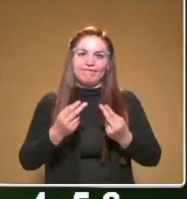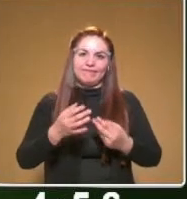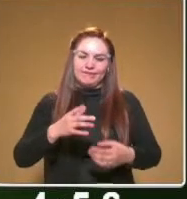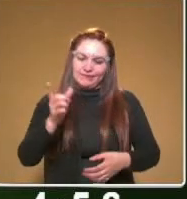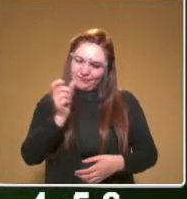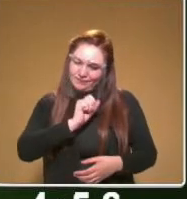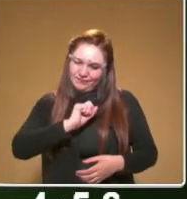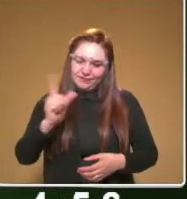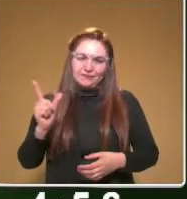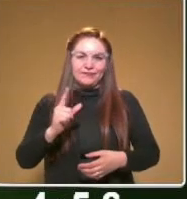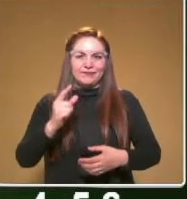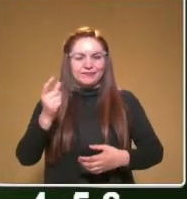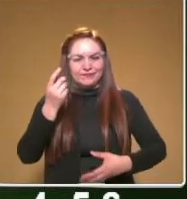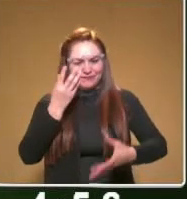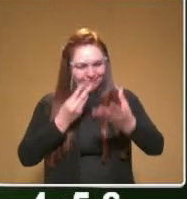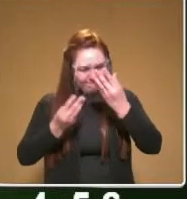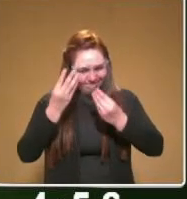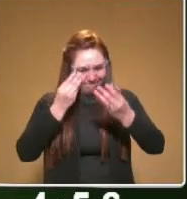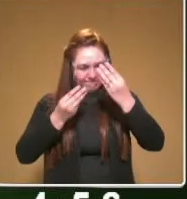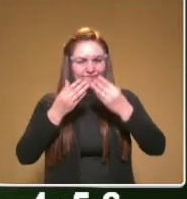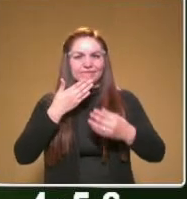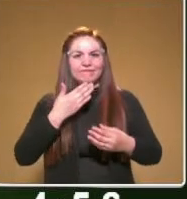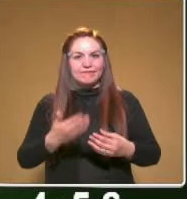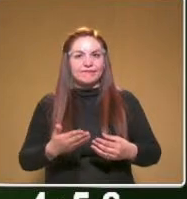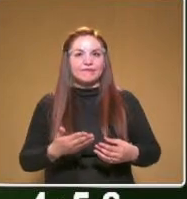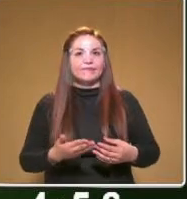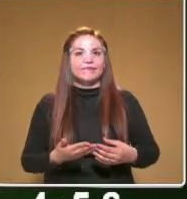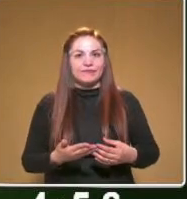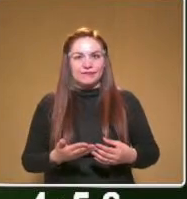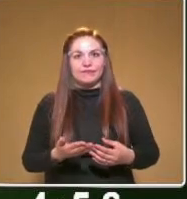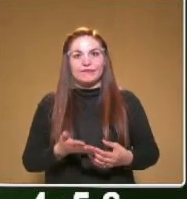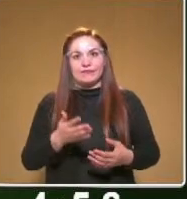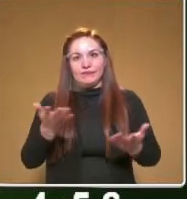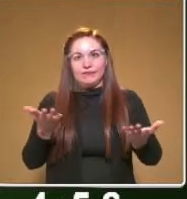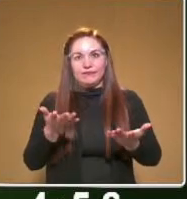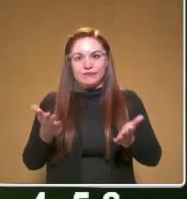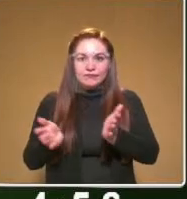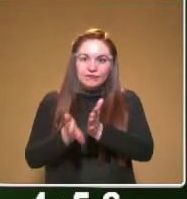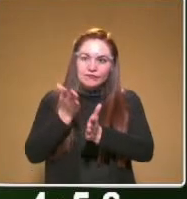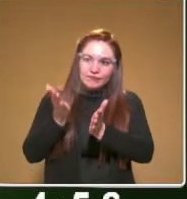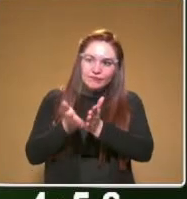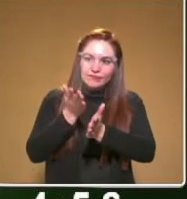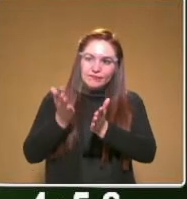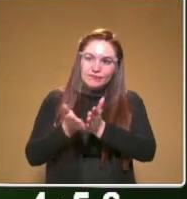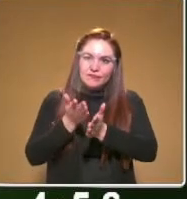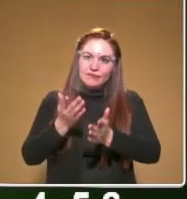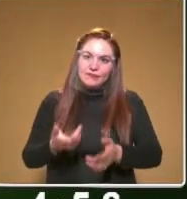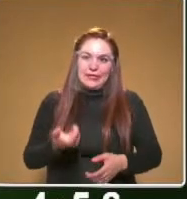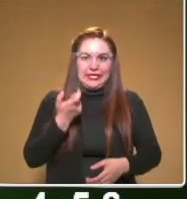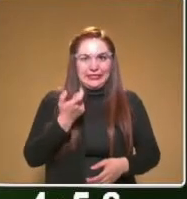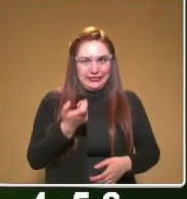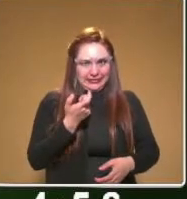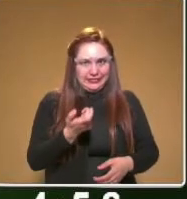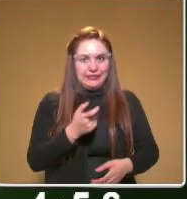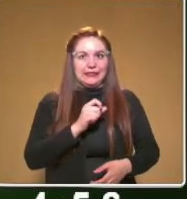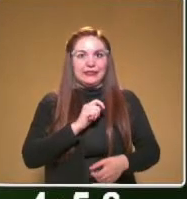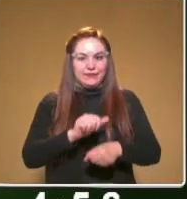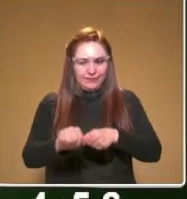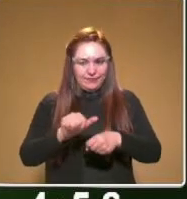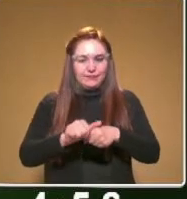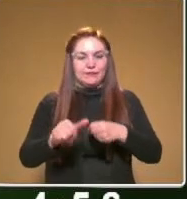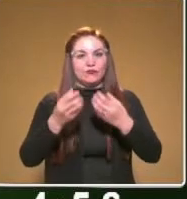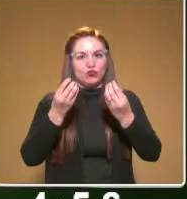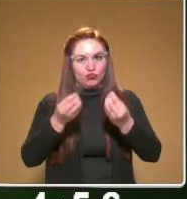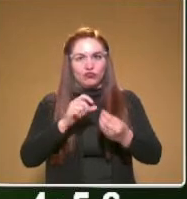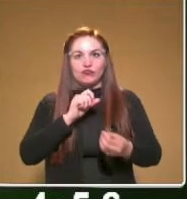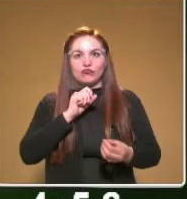tiene ciertas cualidades porque no cualquier cosa lo puede construir, mandar a hacer y tener el dinero, maestra, porque también todo eso ocupa dinero. Y es que